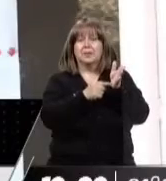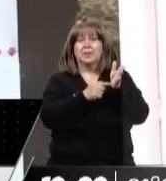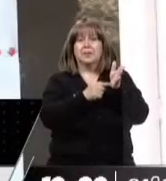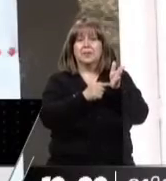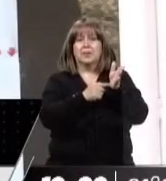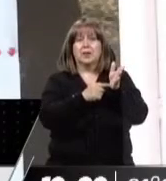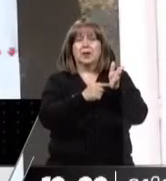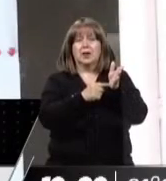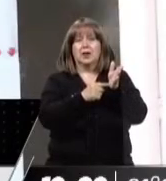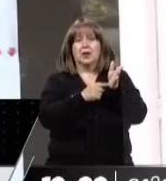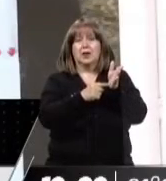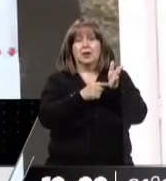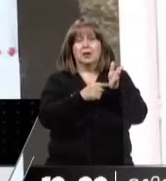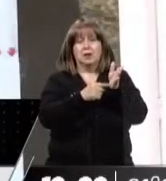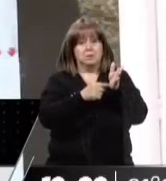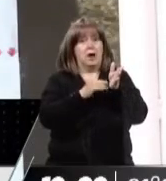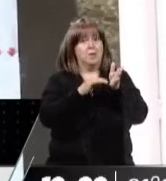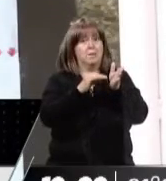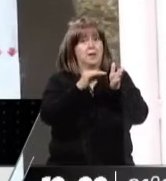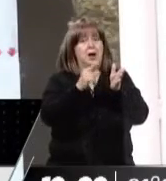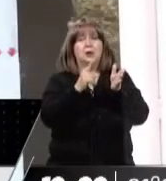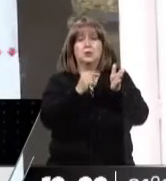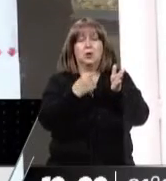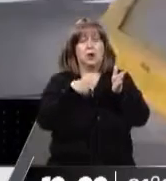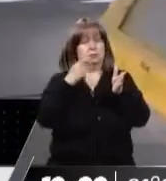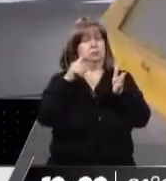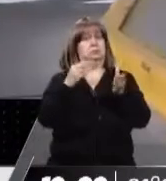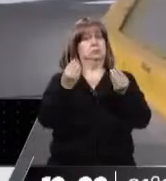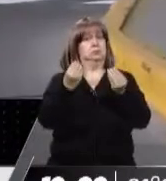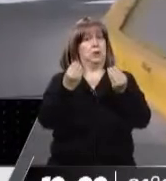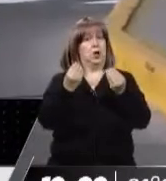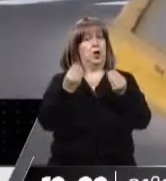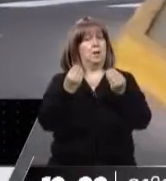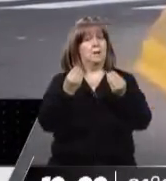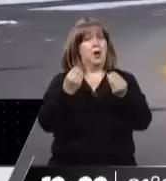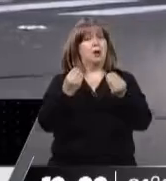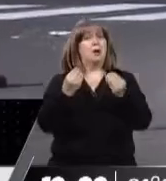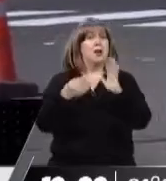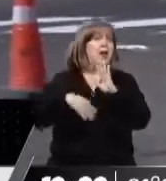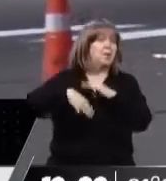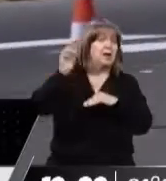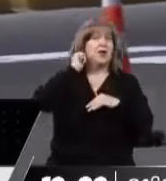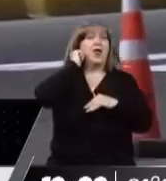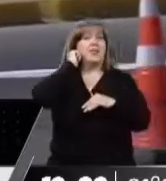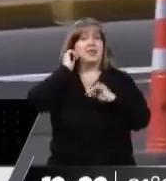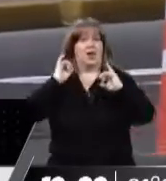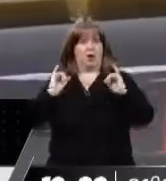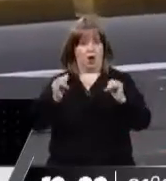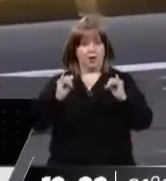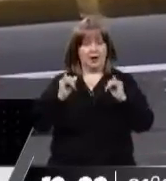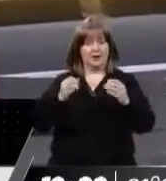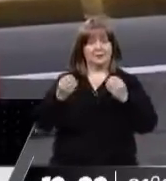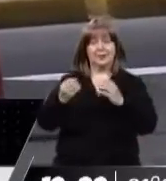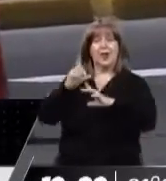mayor de un miligramo bastante Y eso nos ha llamado la atención todas las mayorías jóvenes Luján